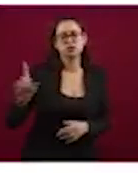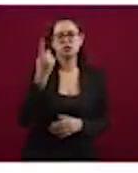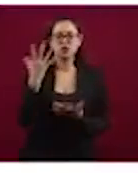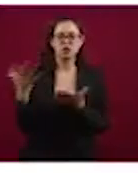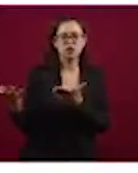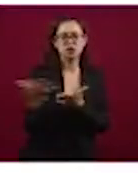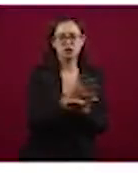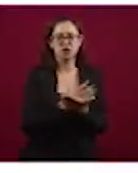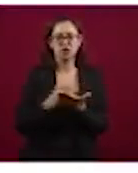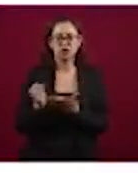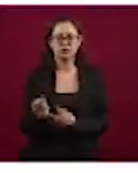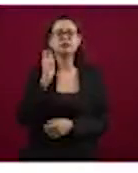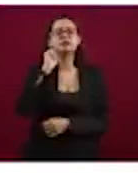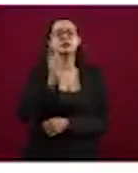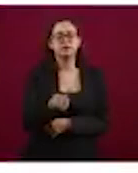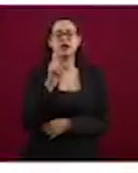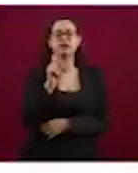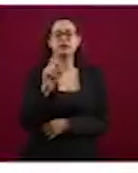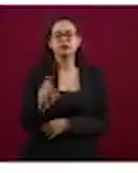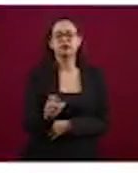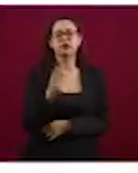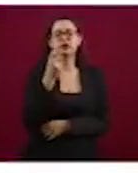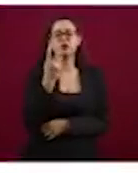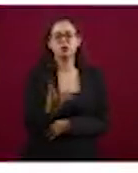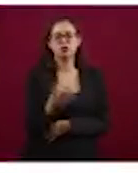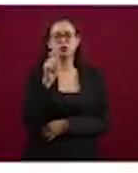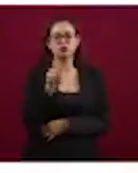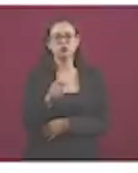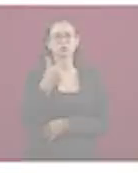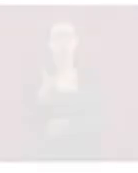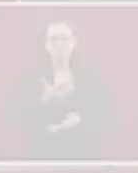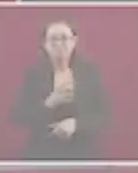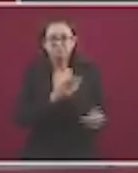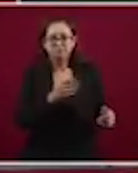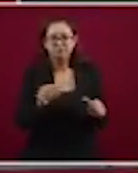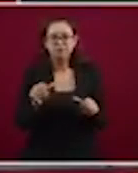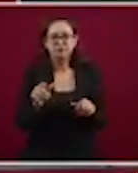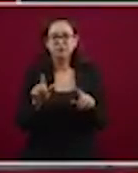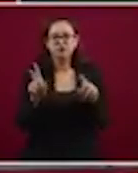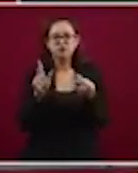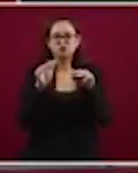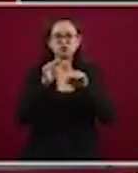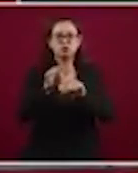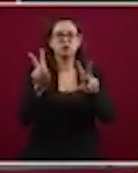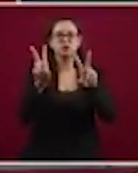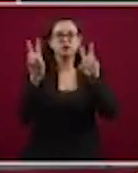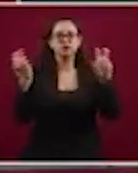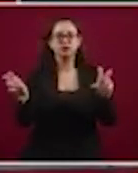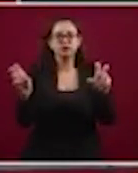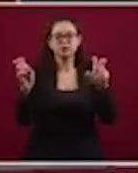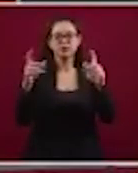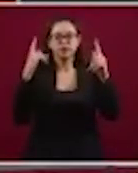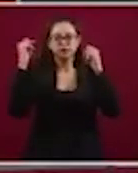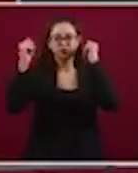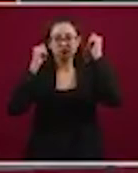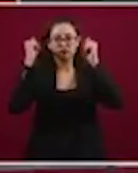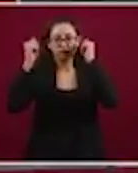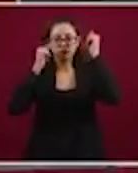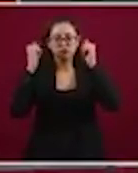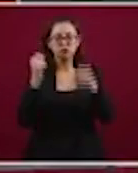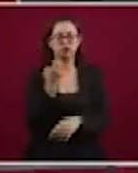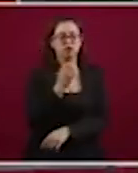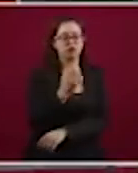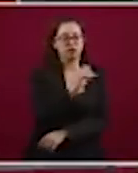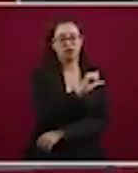turistas internacionales, 7.6 más que en 2018. En materia de turismo, de enero